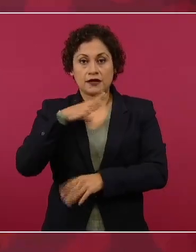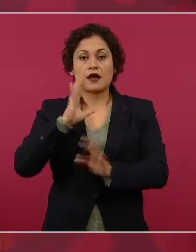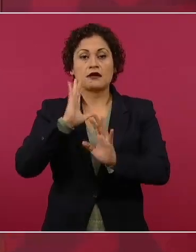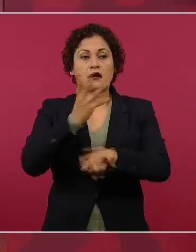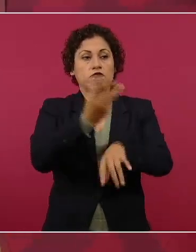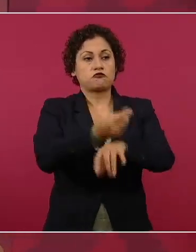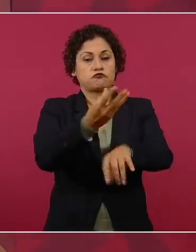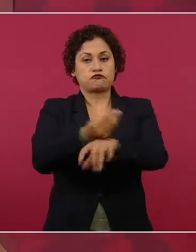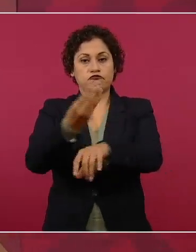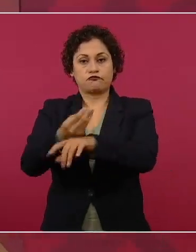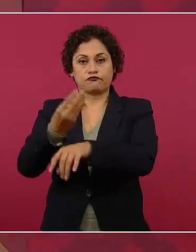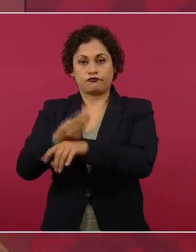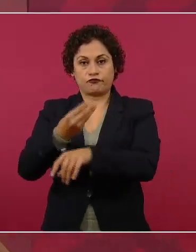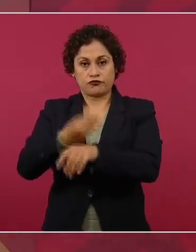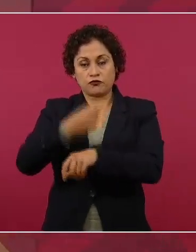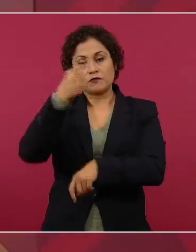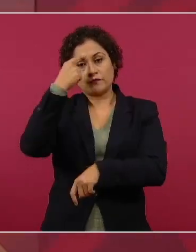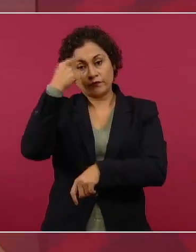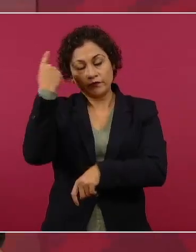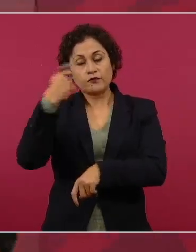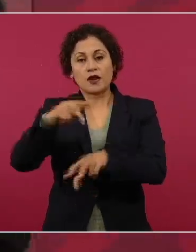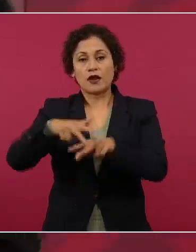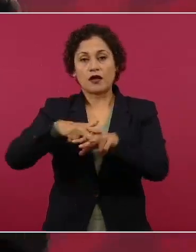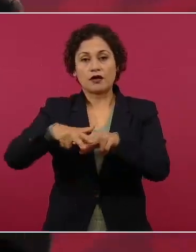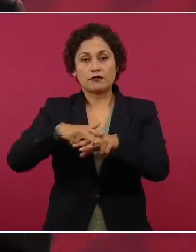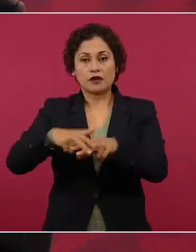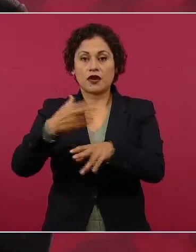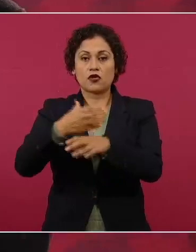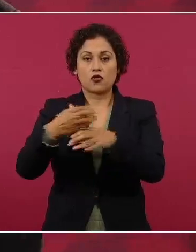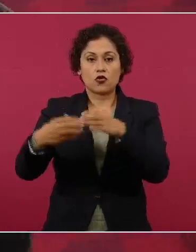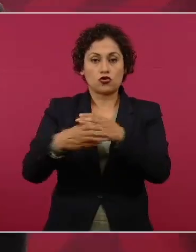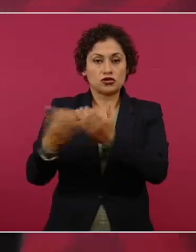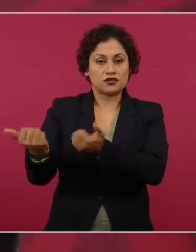pasajeros. Vamos a entregar